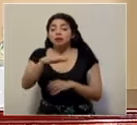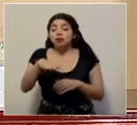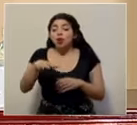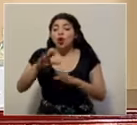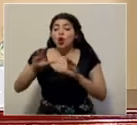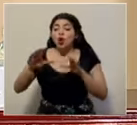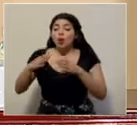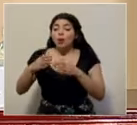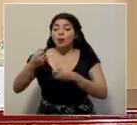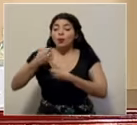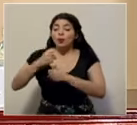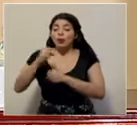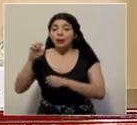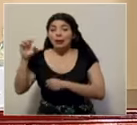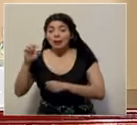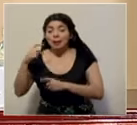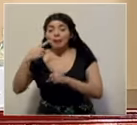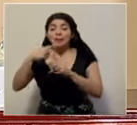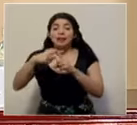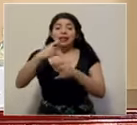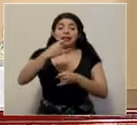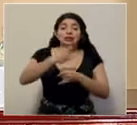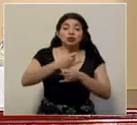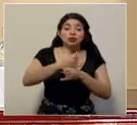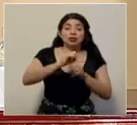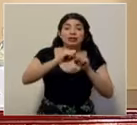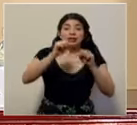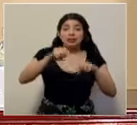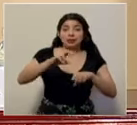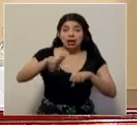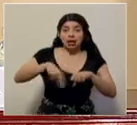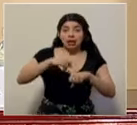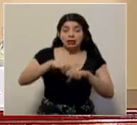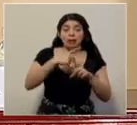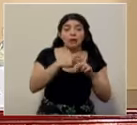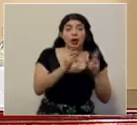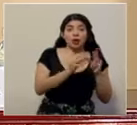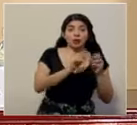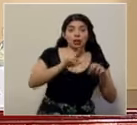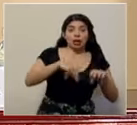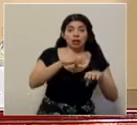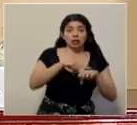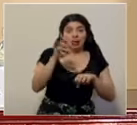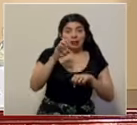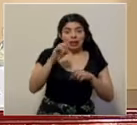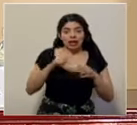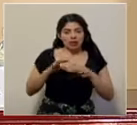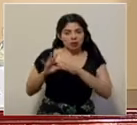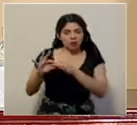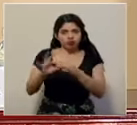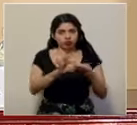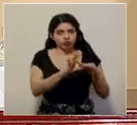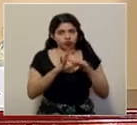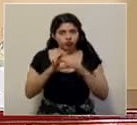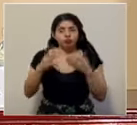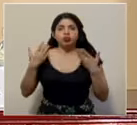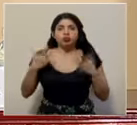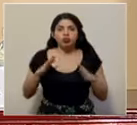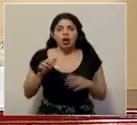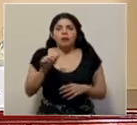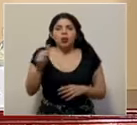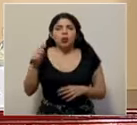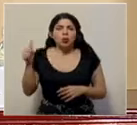Comités Municipales de Emergencia, de las instituciones del Sistema Nacional, así como de la Comisión Nacional de Emergencias. Hemos tenido algunas